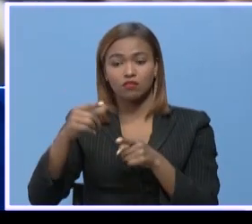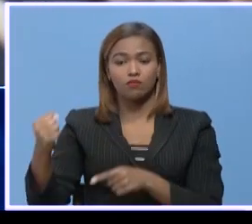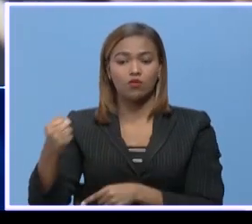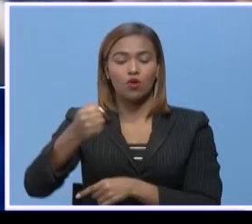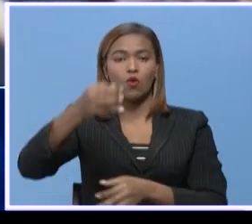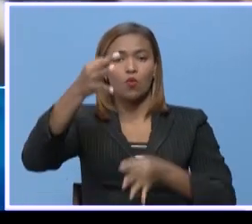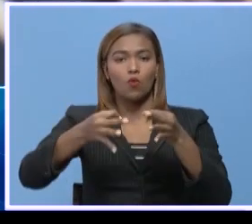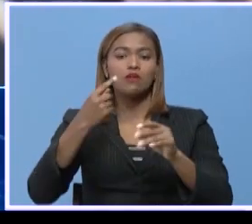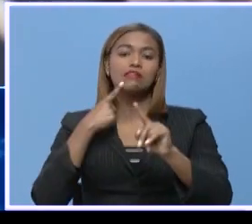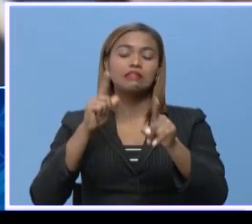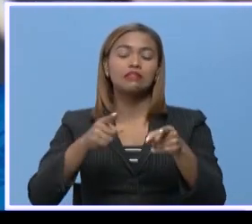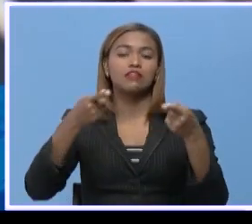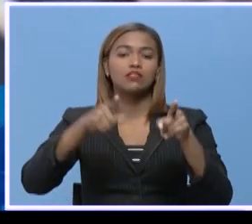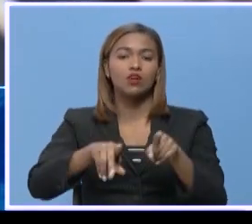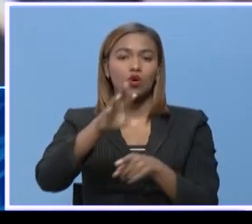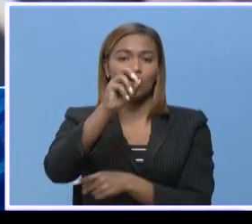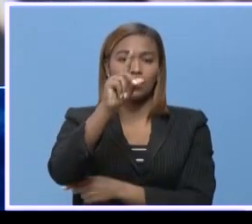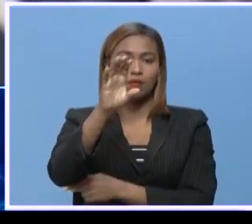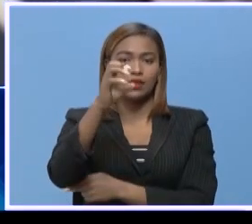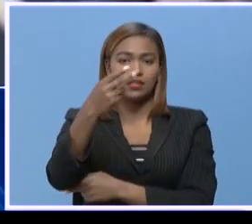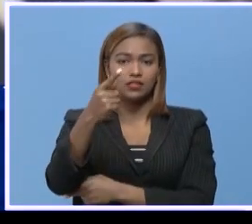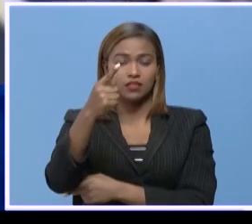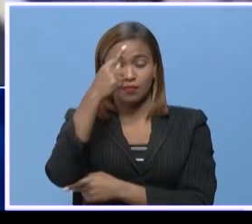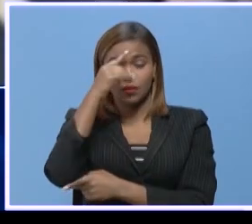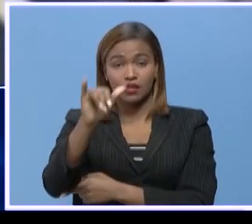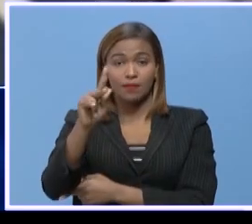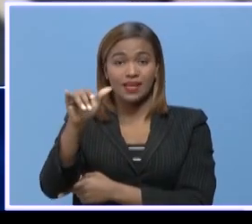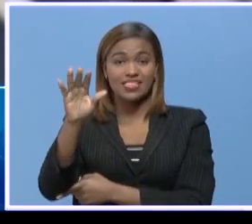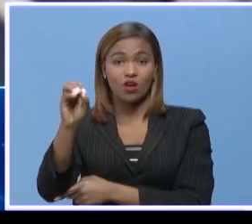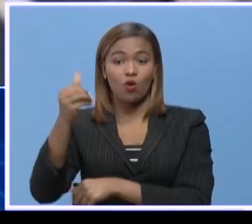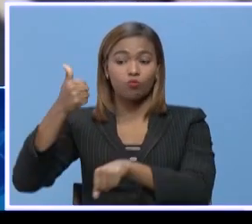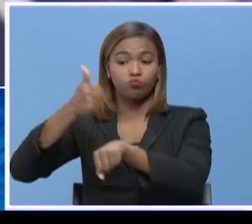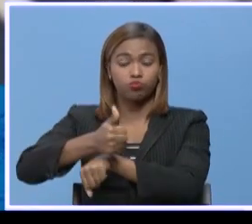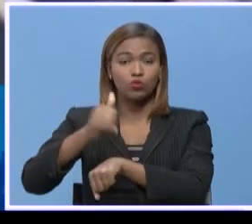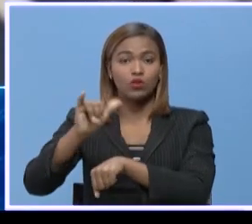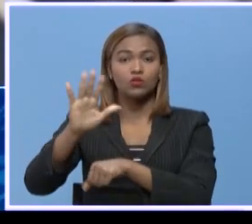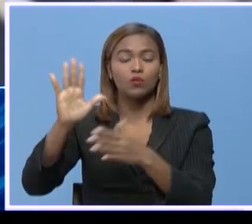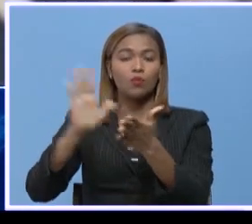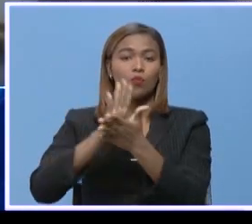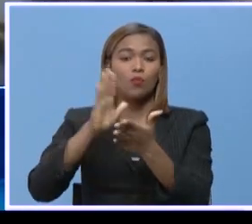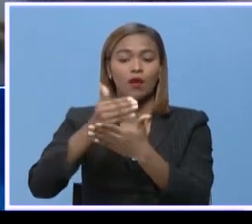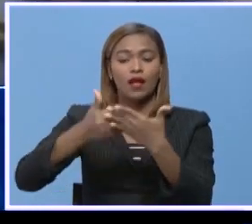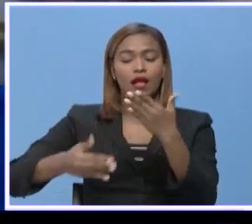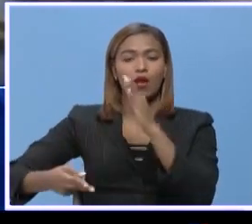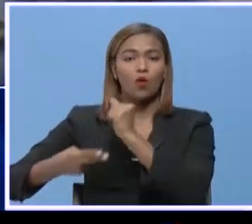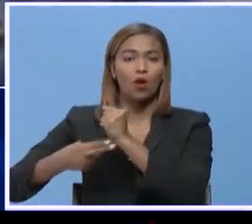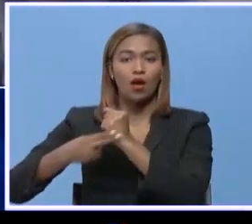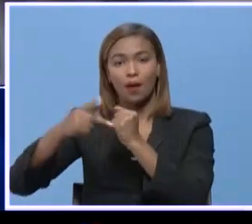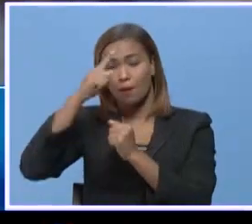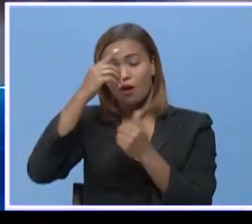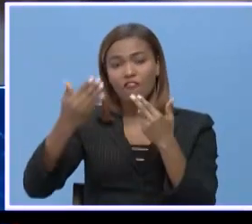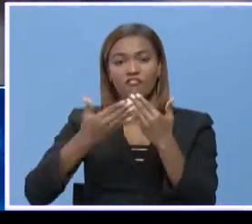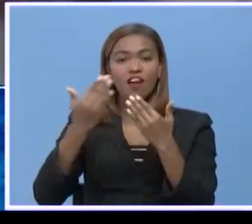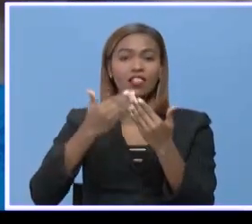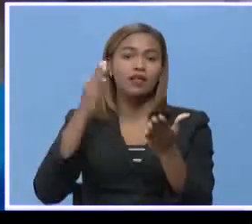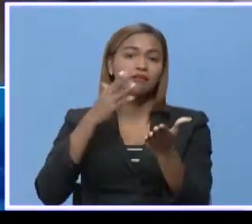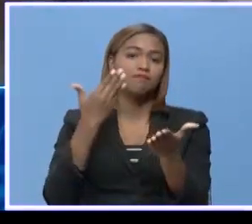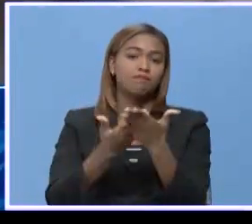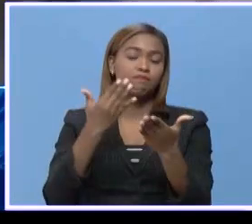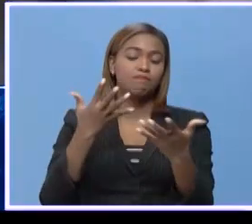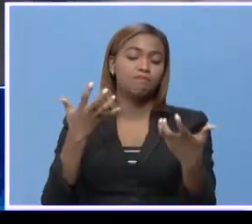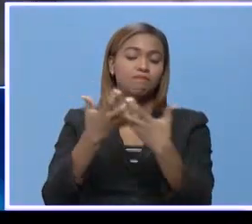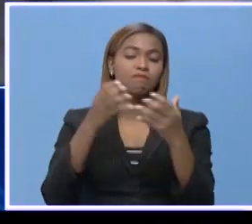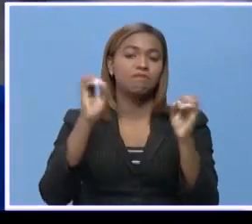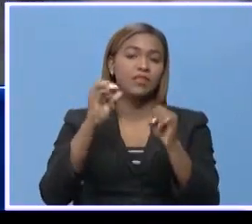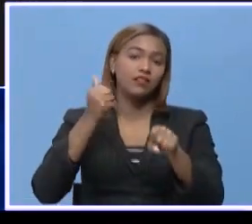de la instrucción en el caso de Brecht, en el cual Pacheco fue imputado y su expediente archivado por falta de prueba que lo vincularan a